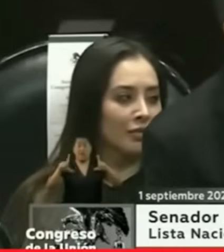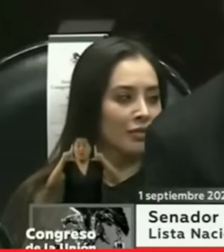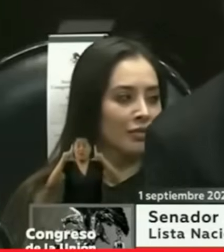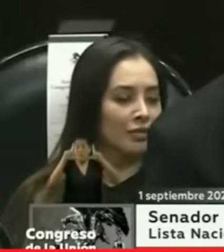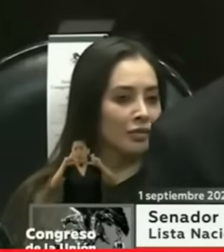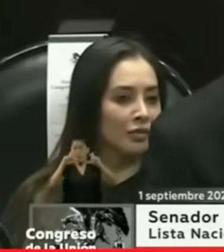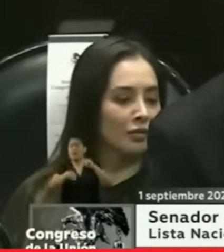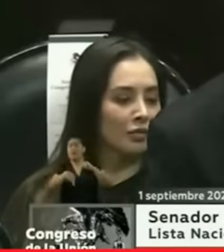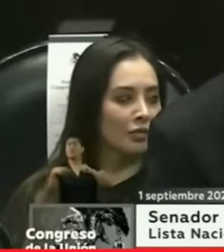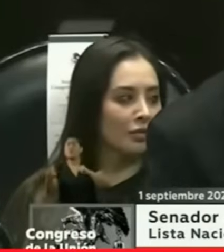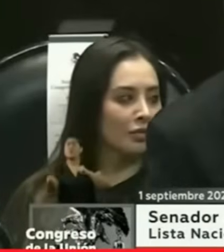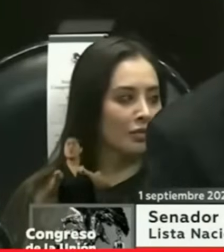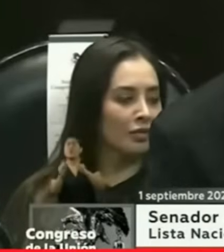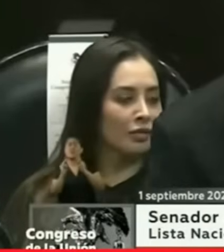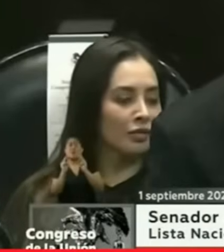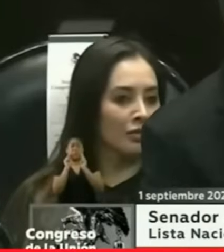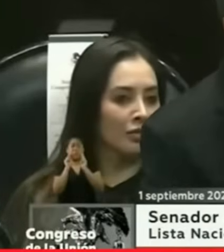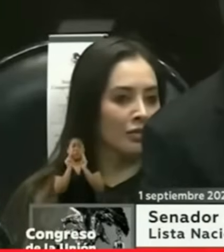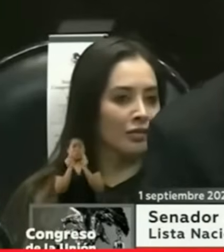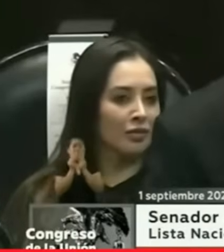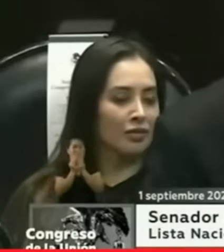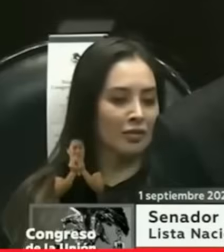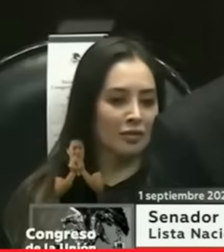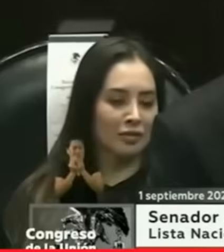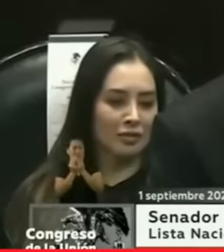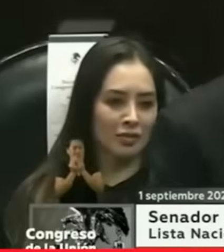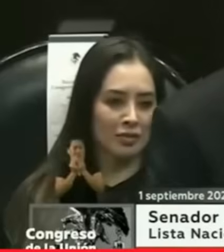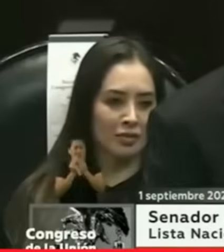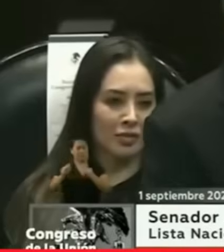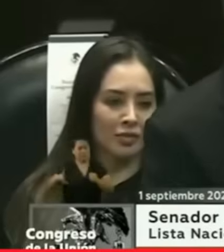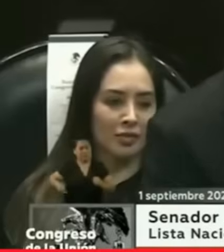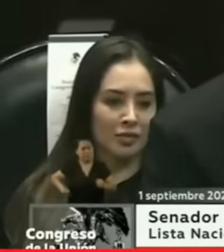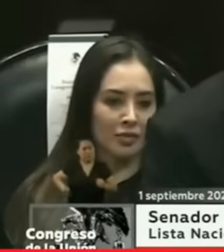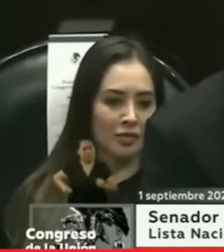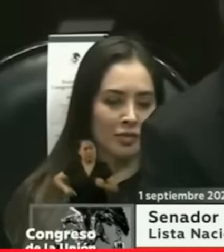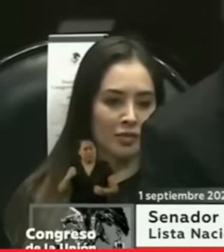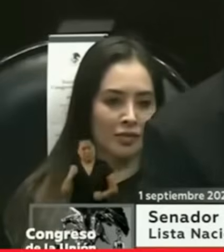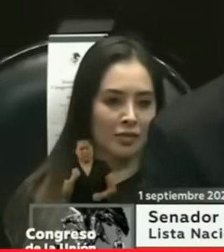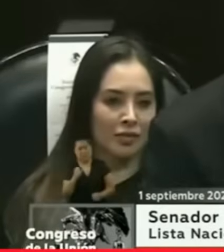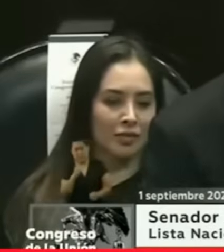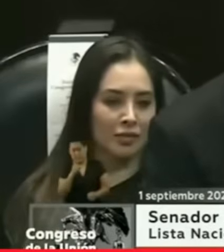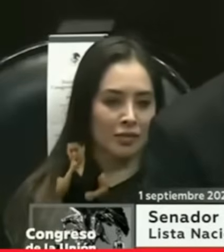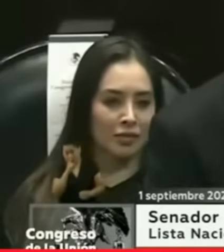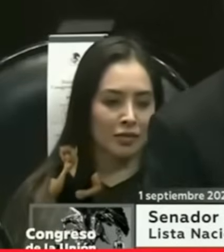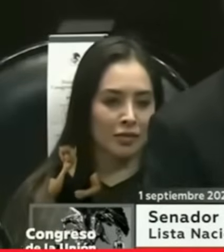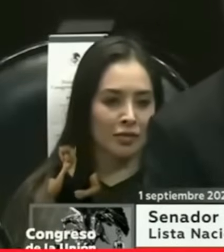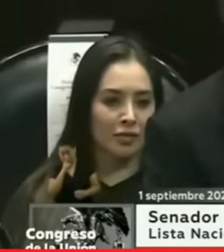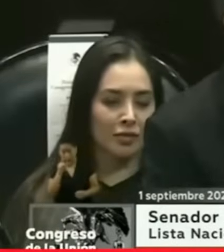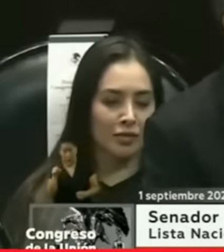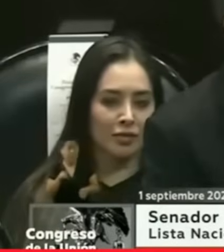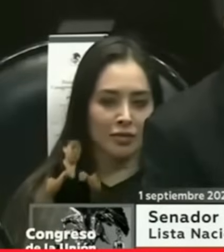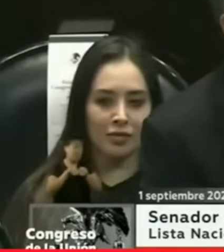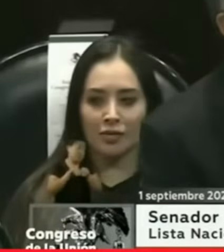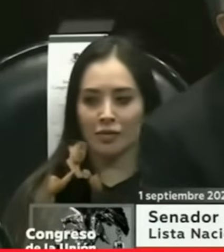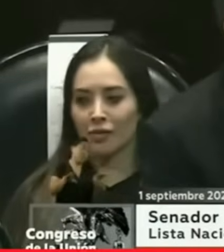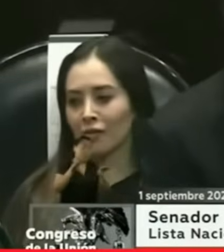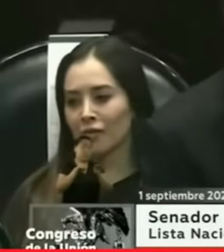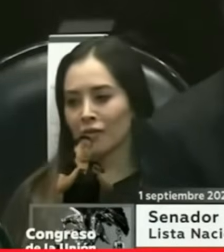cuenta que durante su visita a Washington, cuando él prometía reunirse con gente del FBI, de la DEA, del Departamento de Estado,